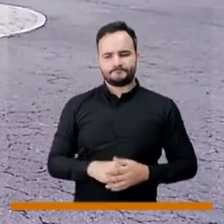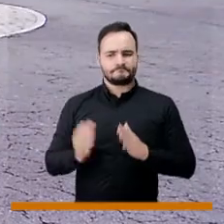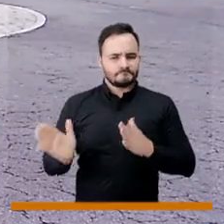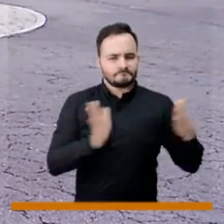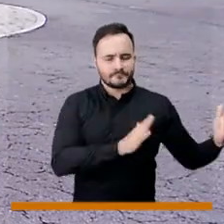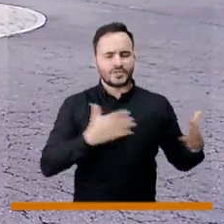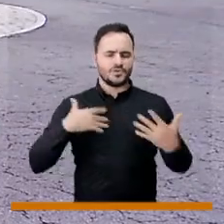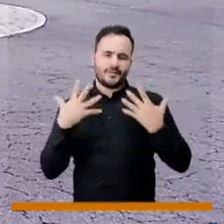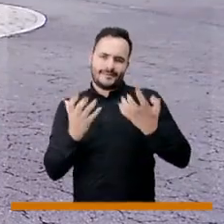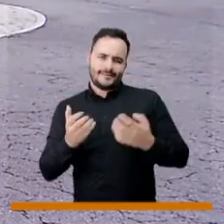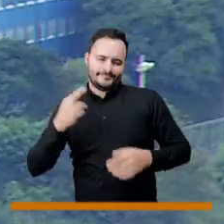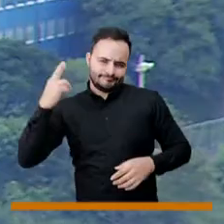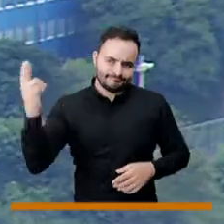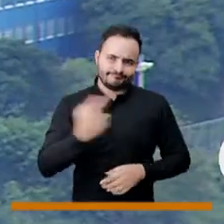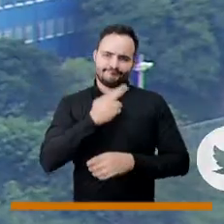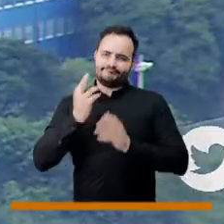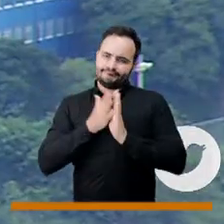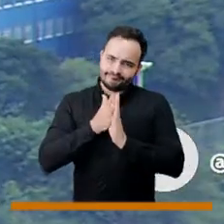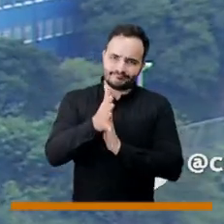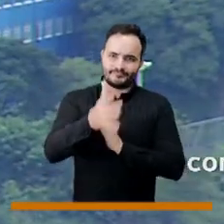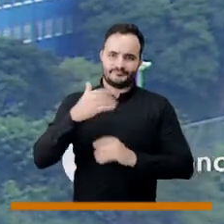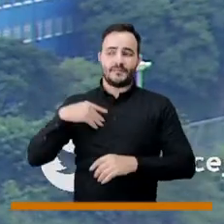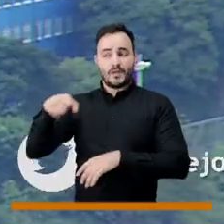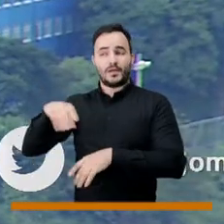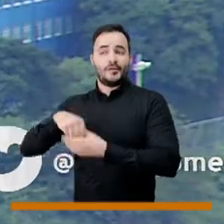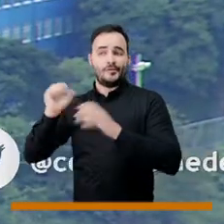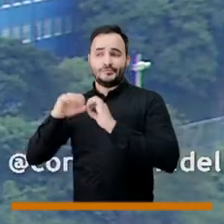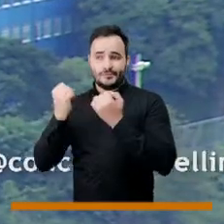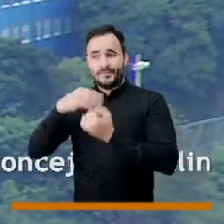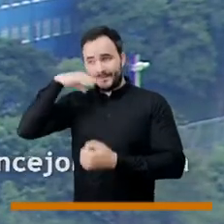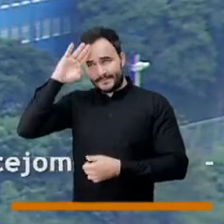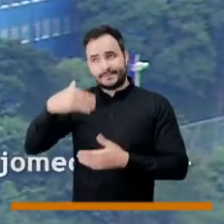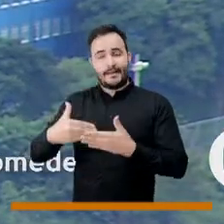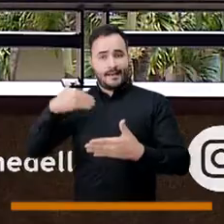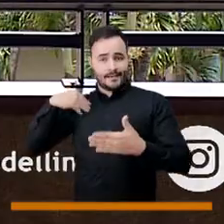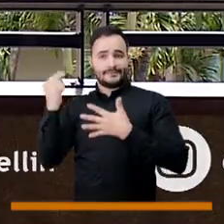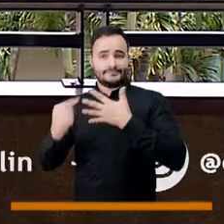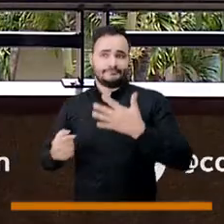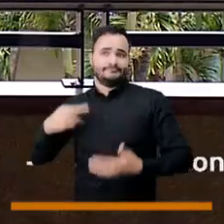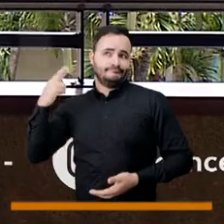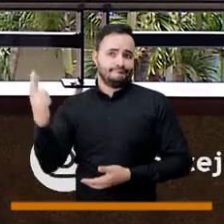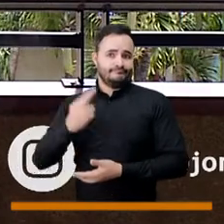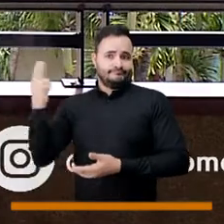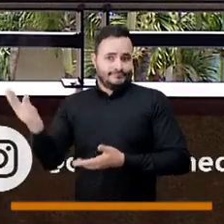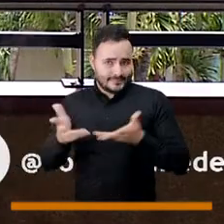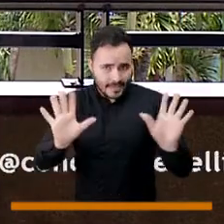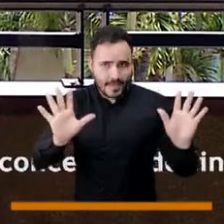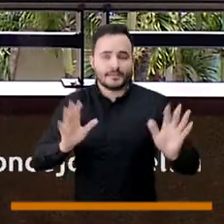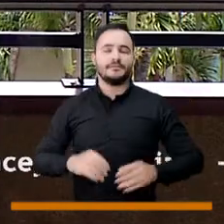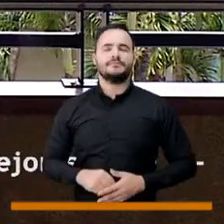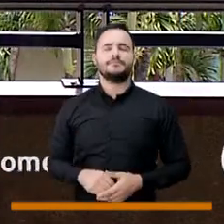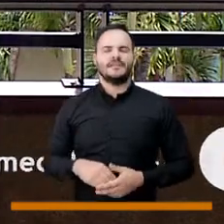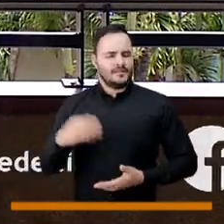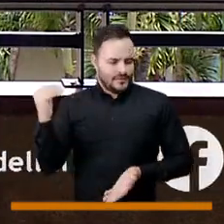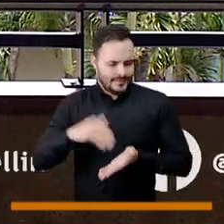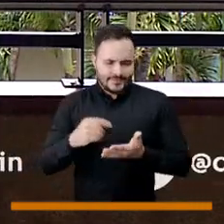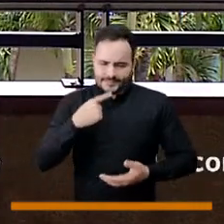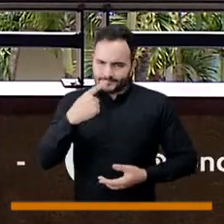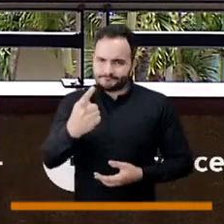en lo cual ha sido enfática durante todos estos debates y discusiones el consejo de medellín es que estos recursos jamás